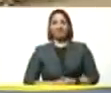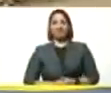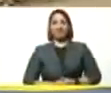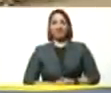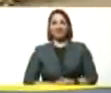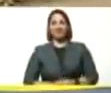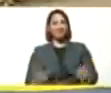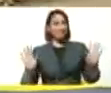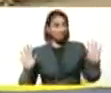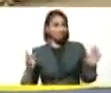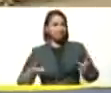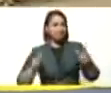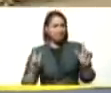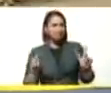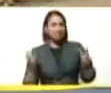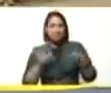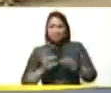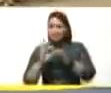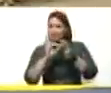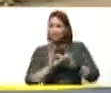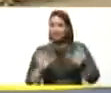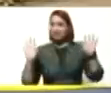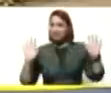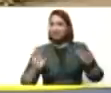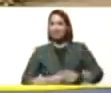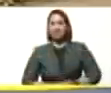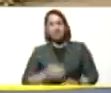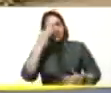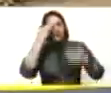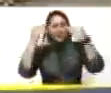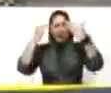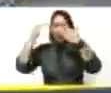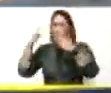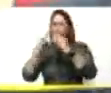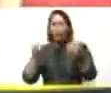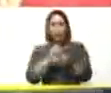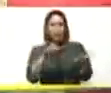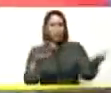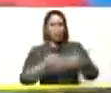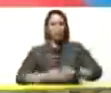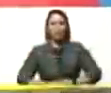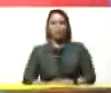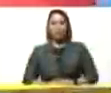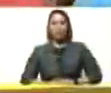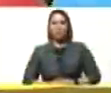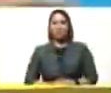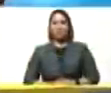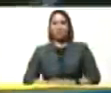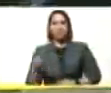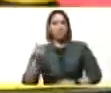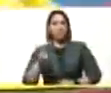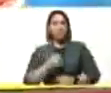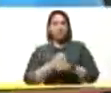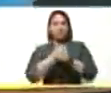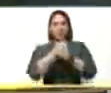ajá, estamos afinaditos, vale. Ah, mis saludos a todos y todas. Venezuela